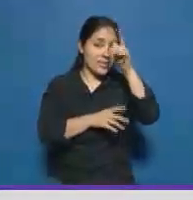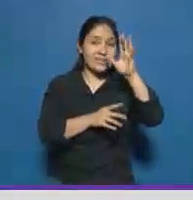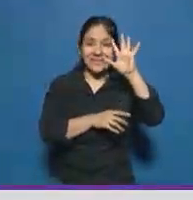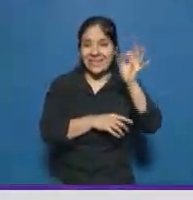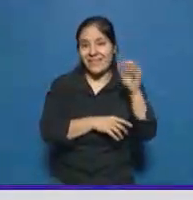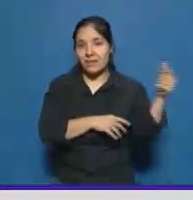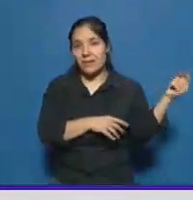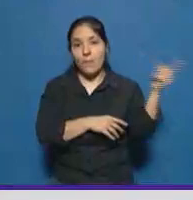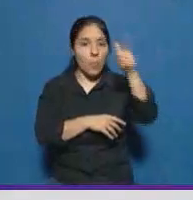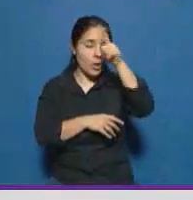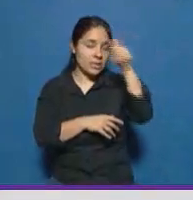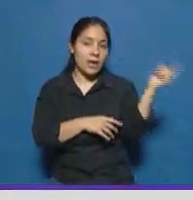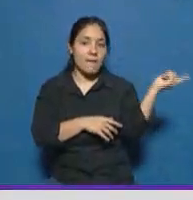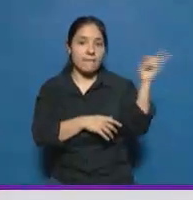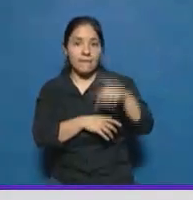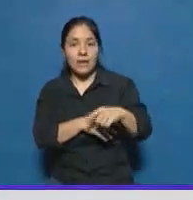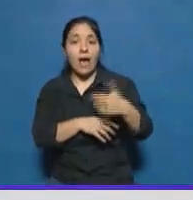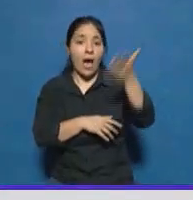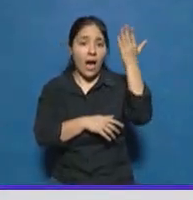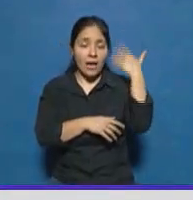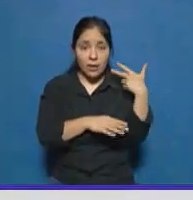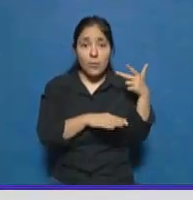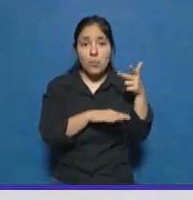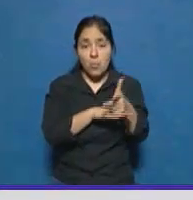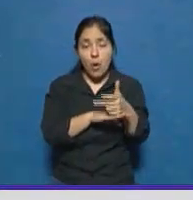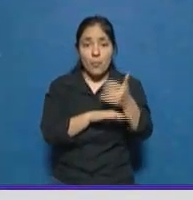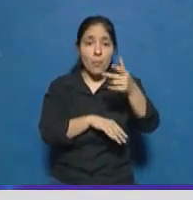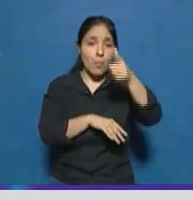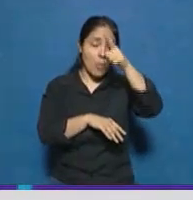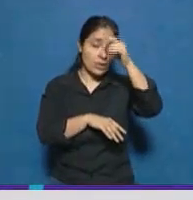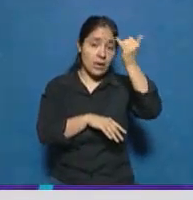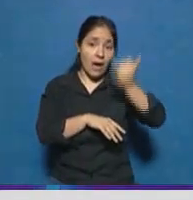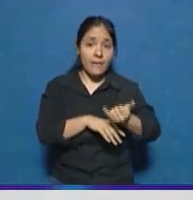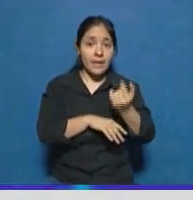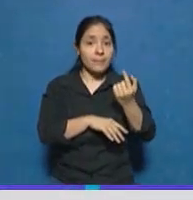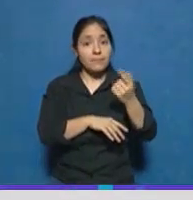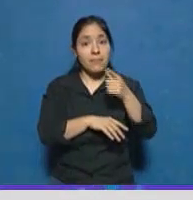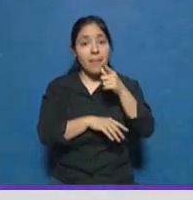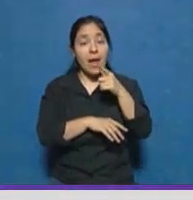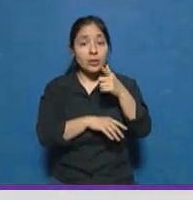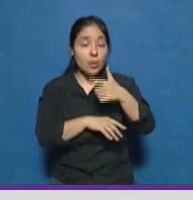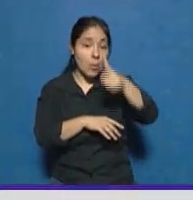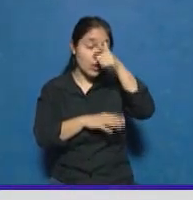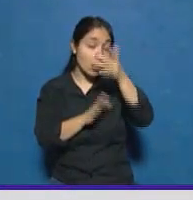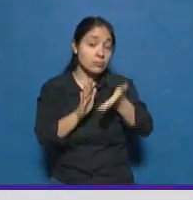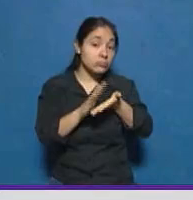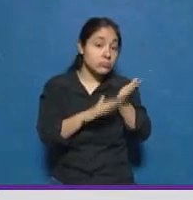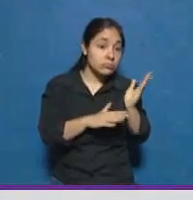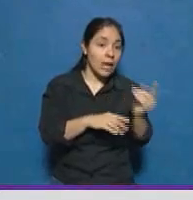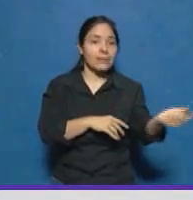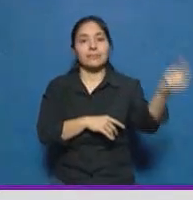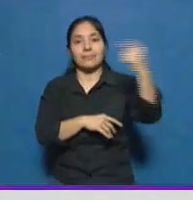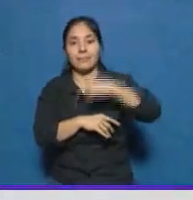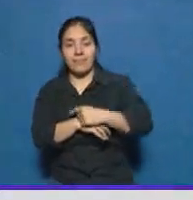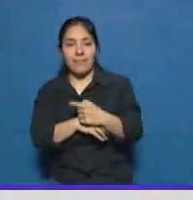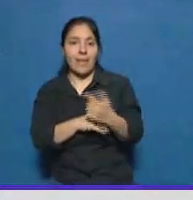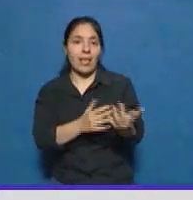acá, inclusive anoche mismo estaba, aparentemente esperaron que se fuera para poder ingresar.